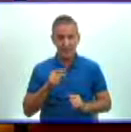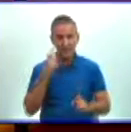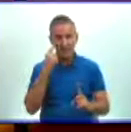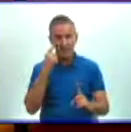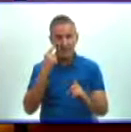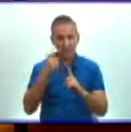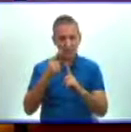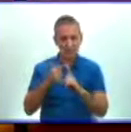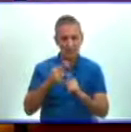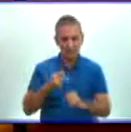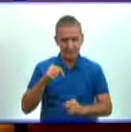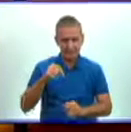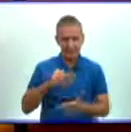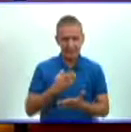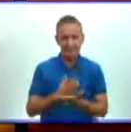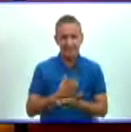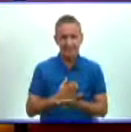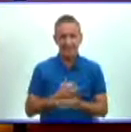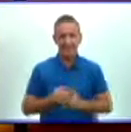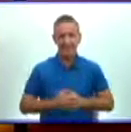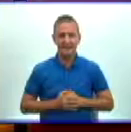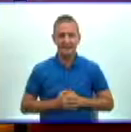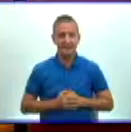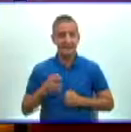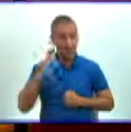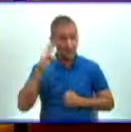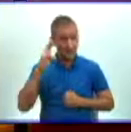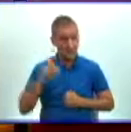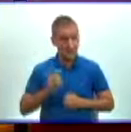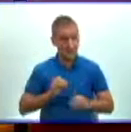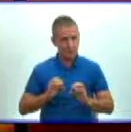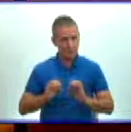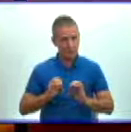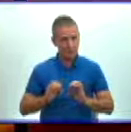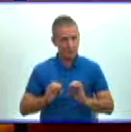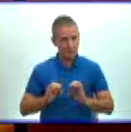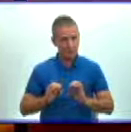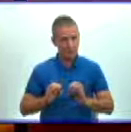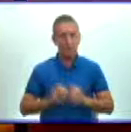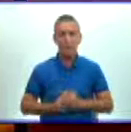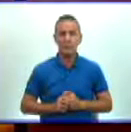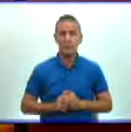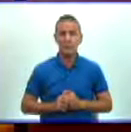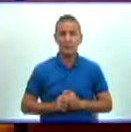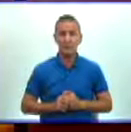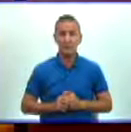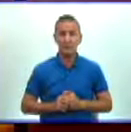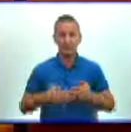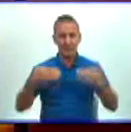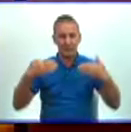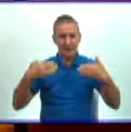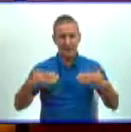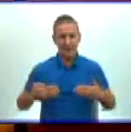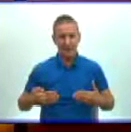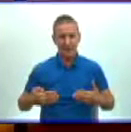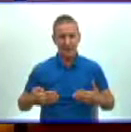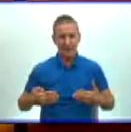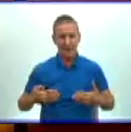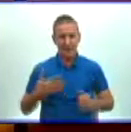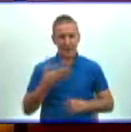intención de esta clase. Recuerden cuidarse, protegerse, la salud es lo